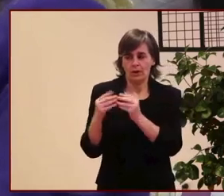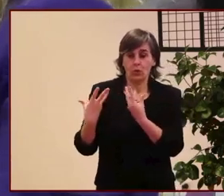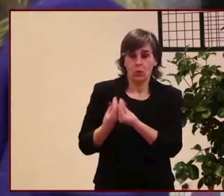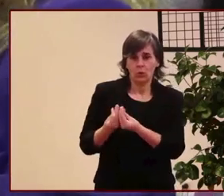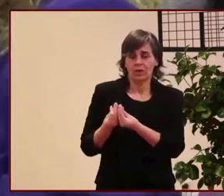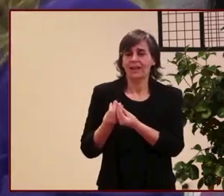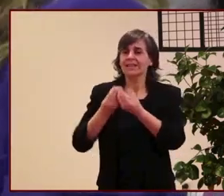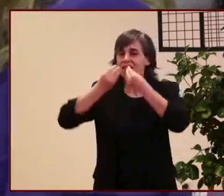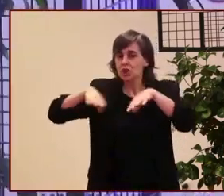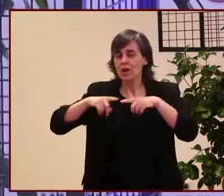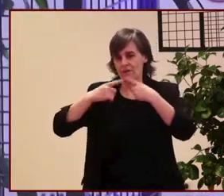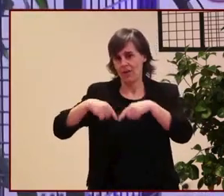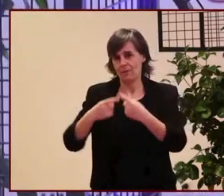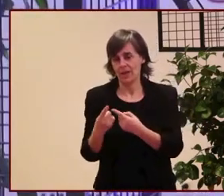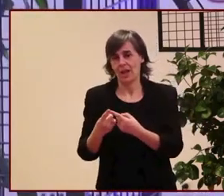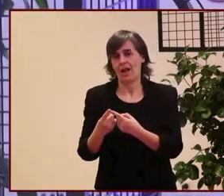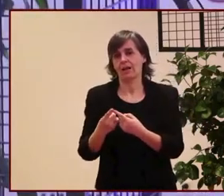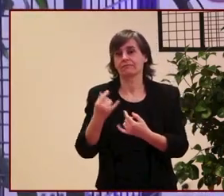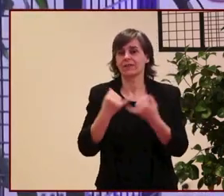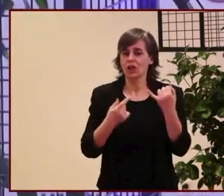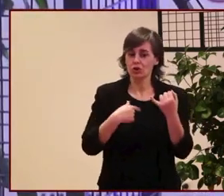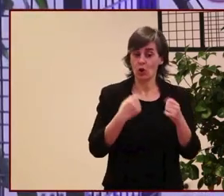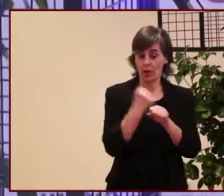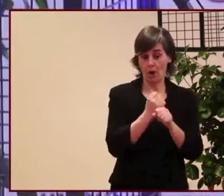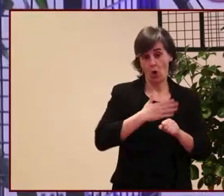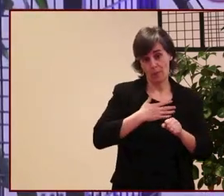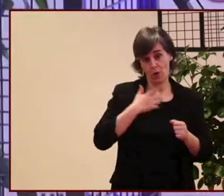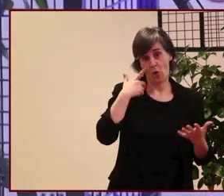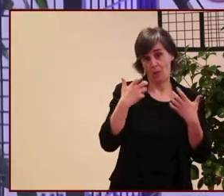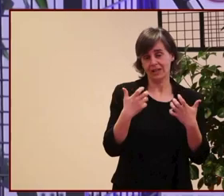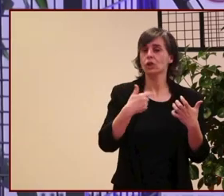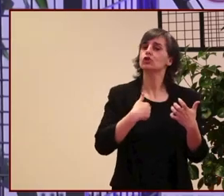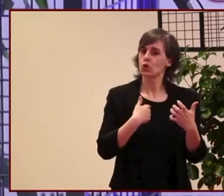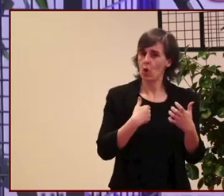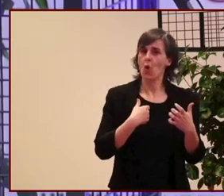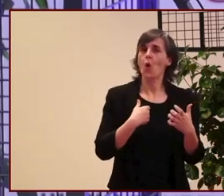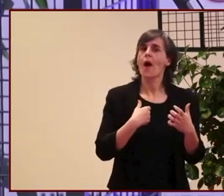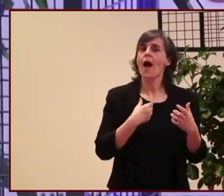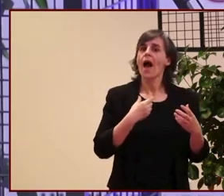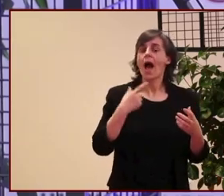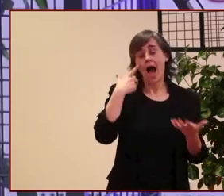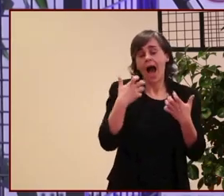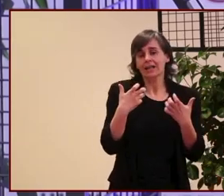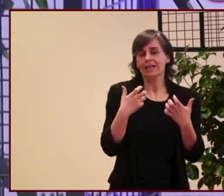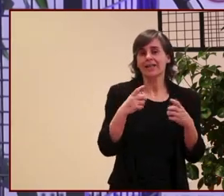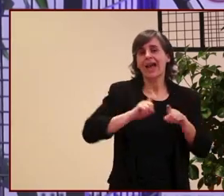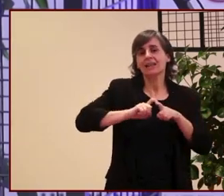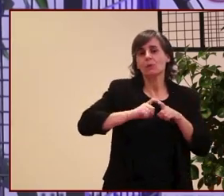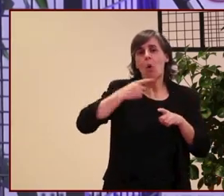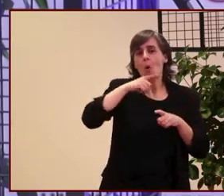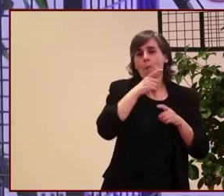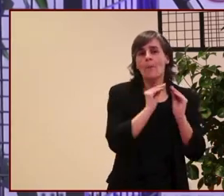incorporando textil a mi trabajo plástico yo soy artista plástica pero me